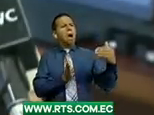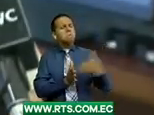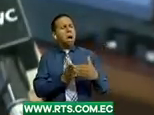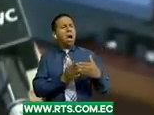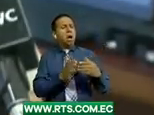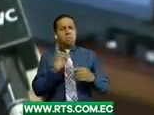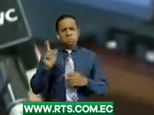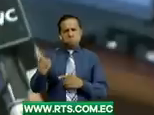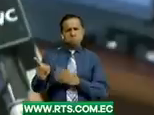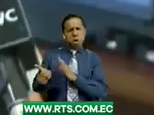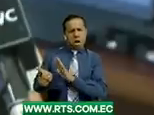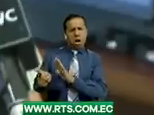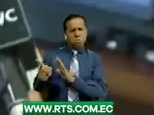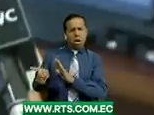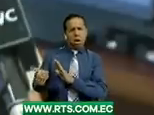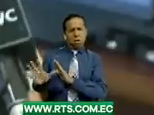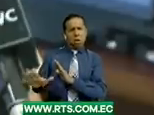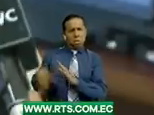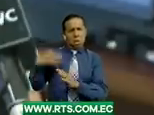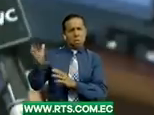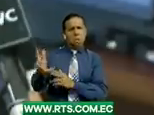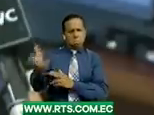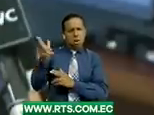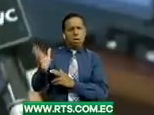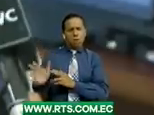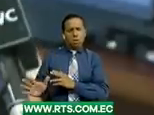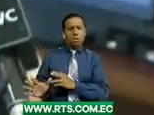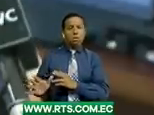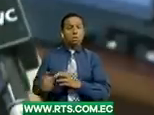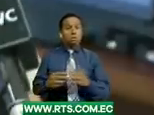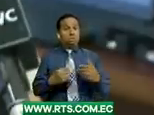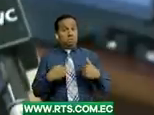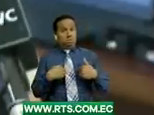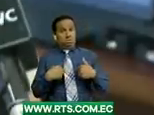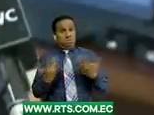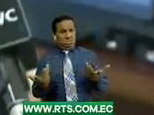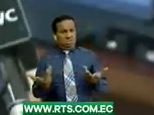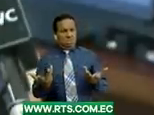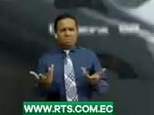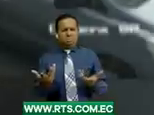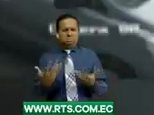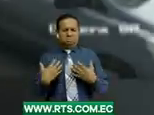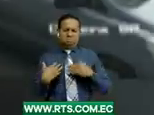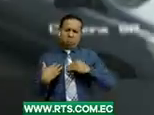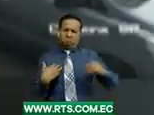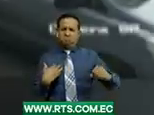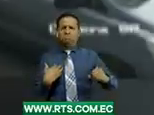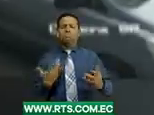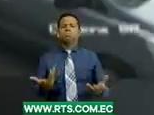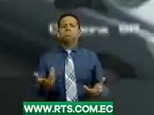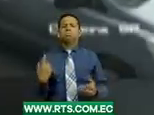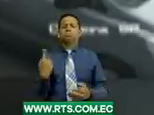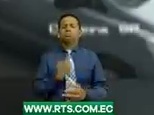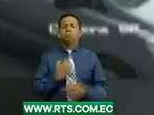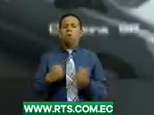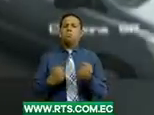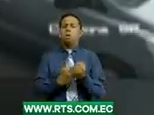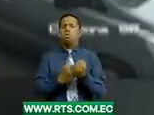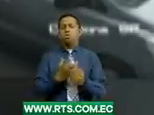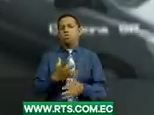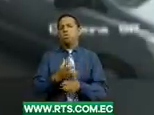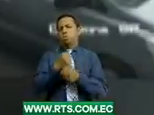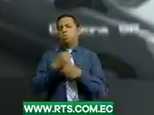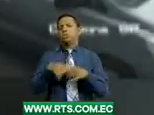porque intimidar a un policía es intimidar a toda la estructura del Estado. En el tema de inseguridad, sabe de los